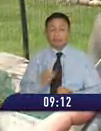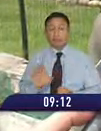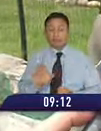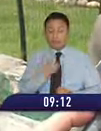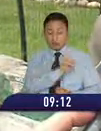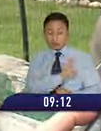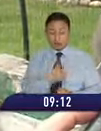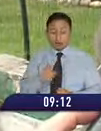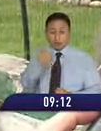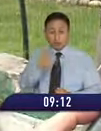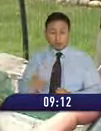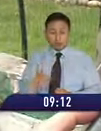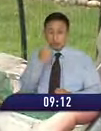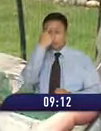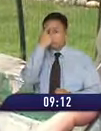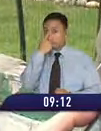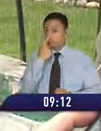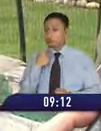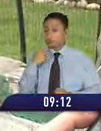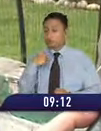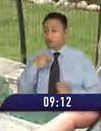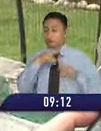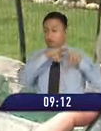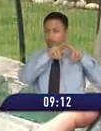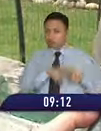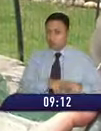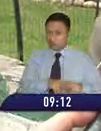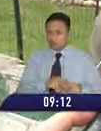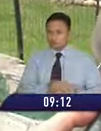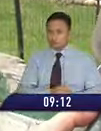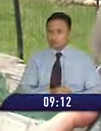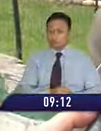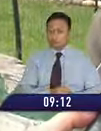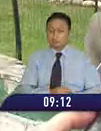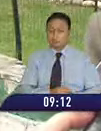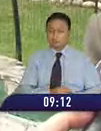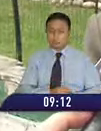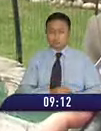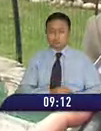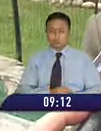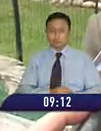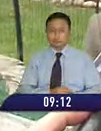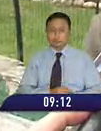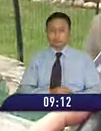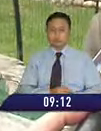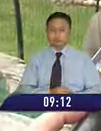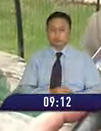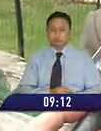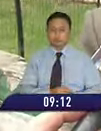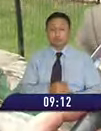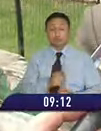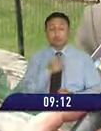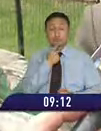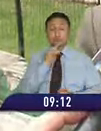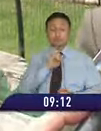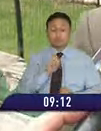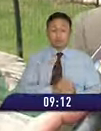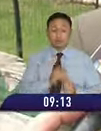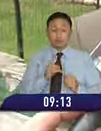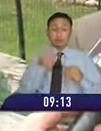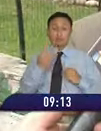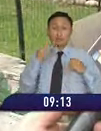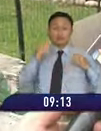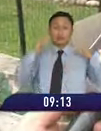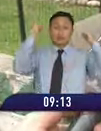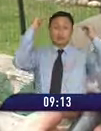perfiles de cada uno de los postulantes a lo que sería la vocalía, ¿no es cierto? Es decir, tienen que ver que tengan el cuarto